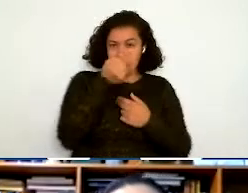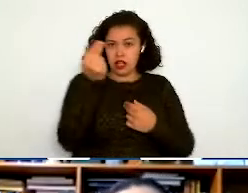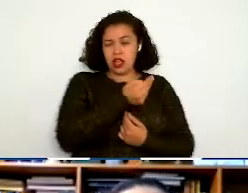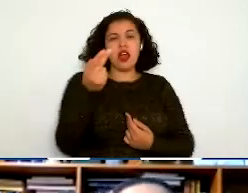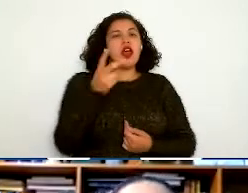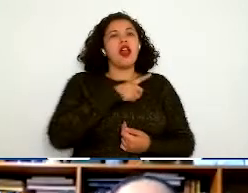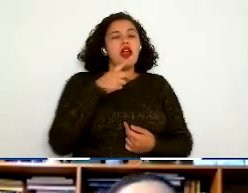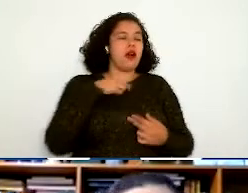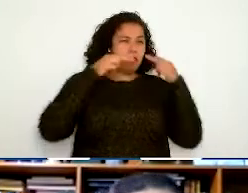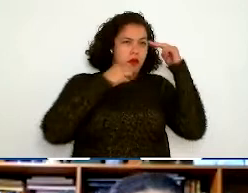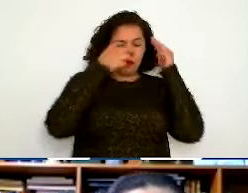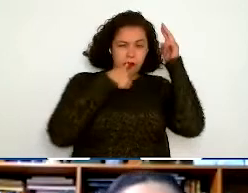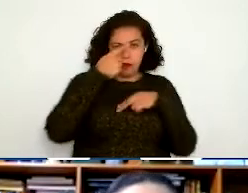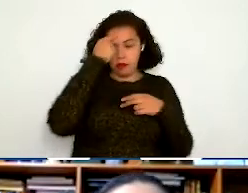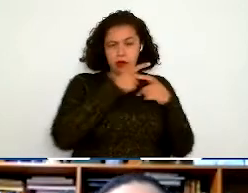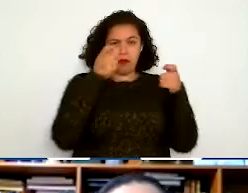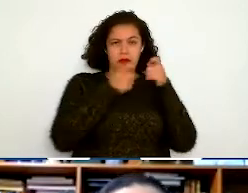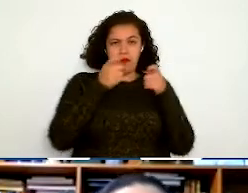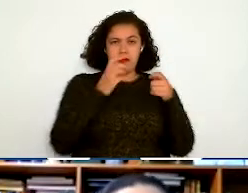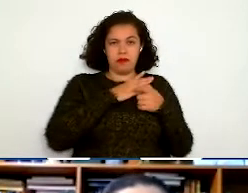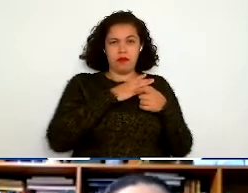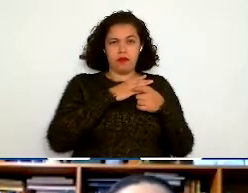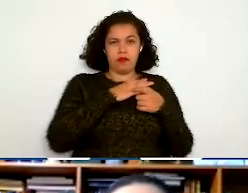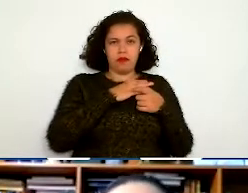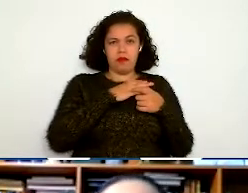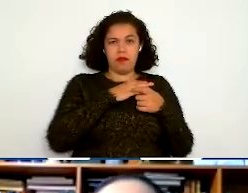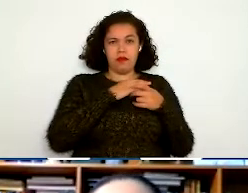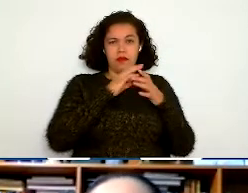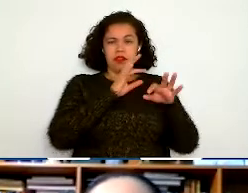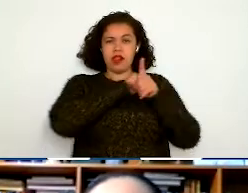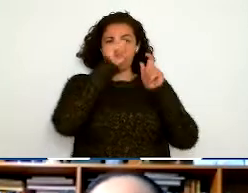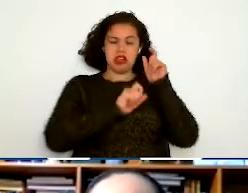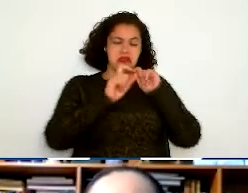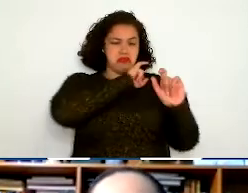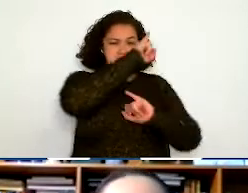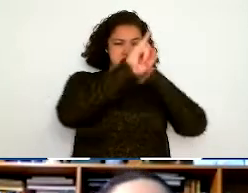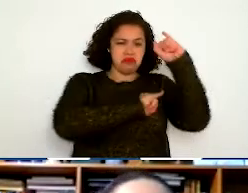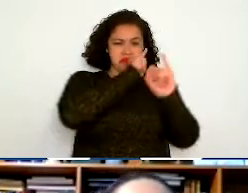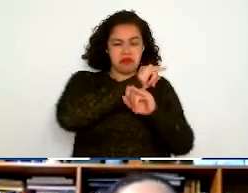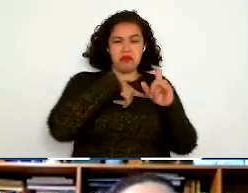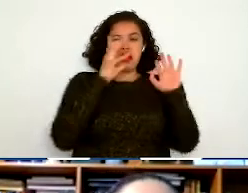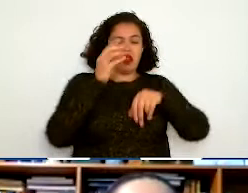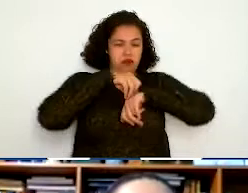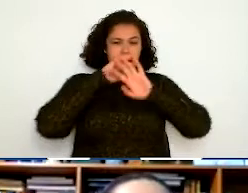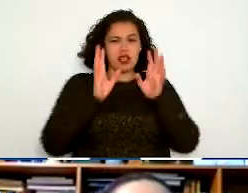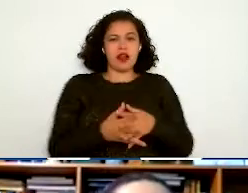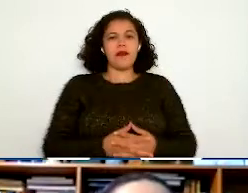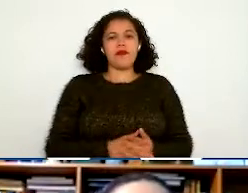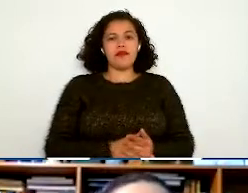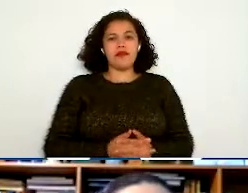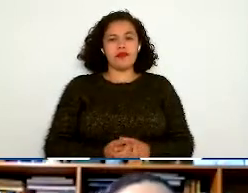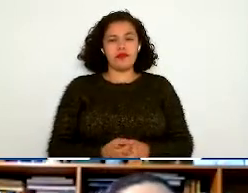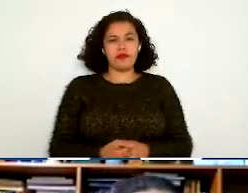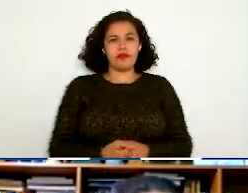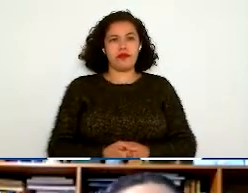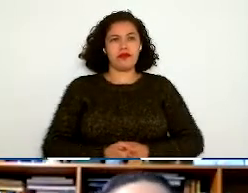estos estándares, seguir estas regulaciones ya establecidas nacional, internacionalmente, como yo les decía, de